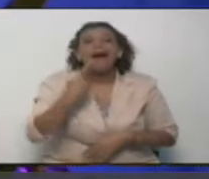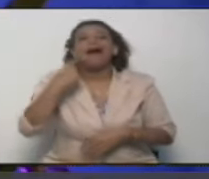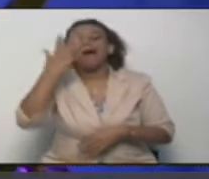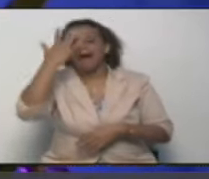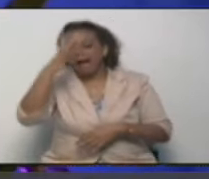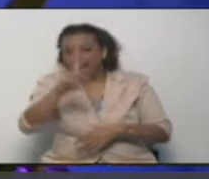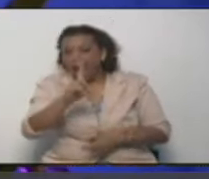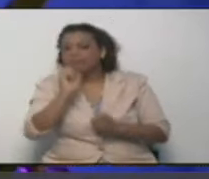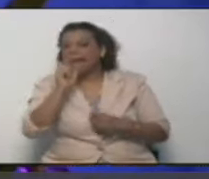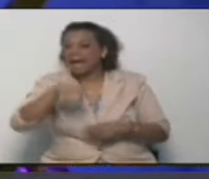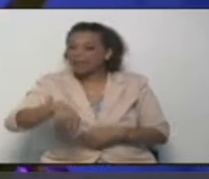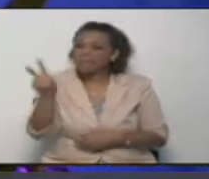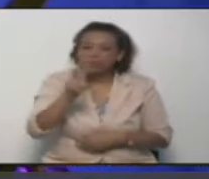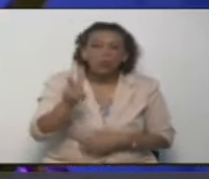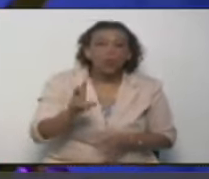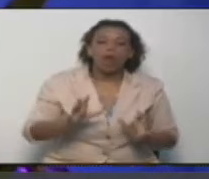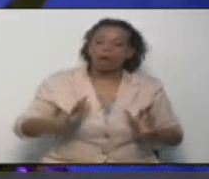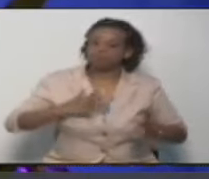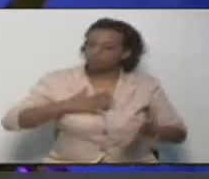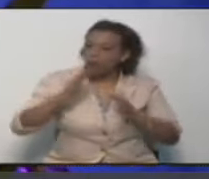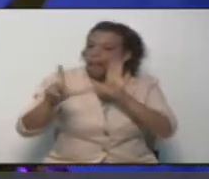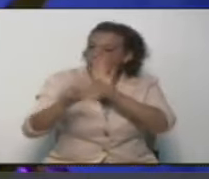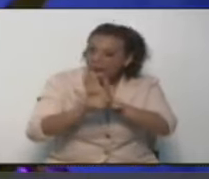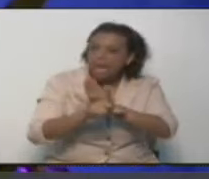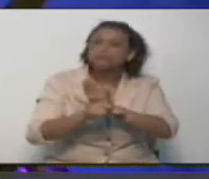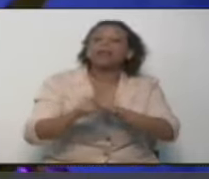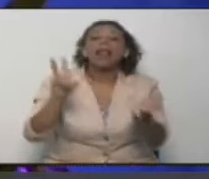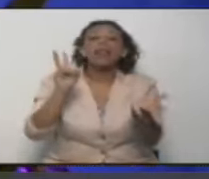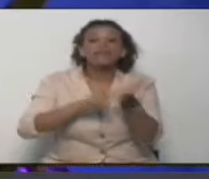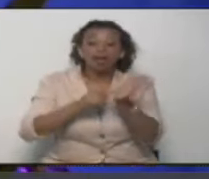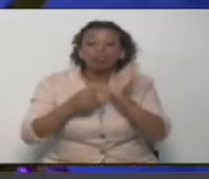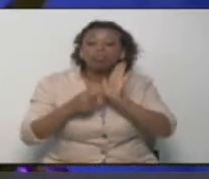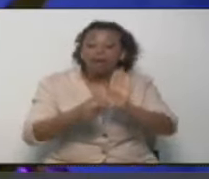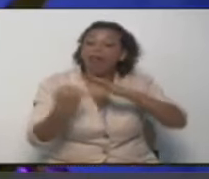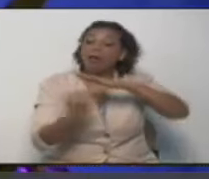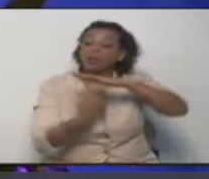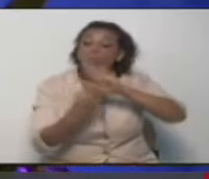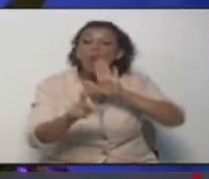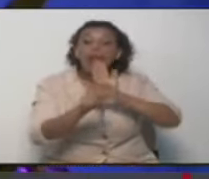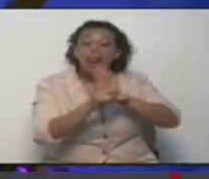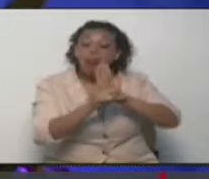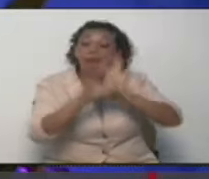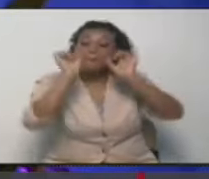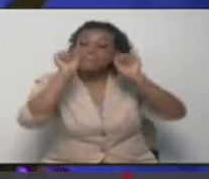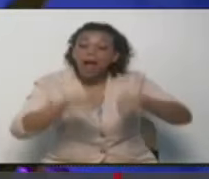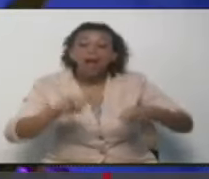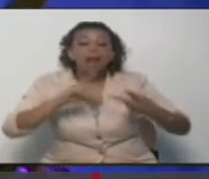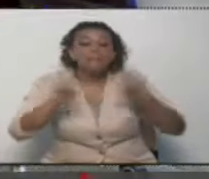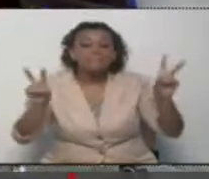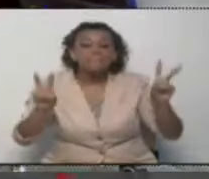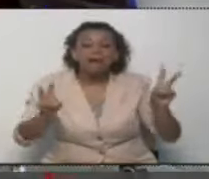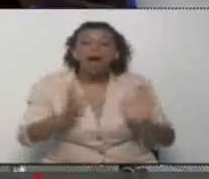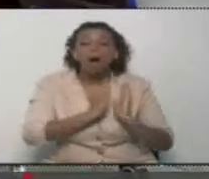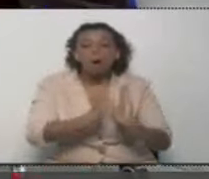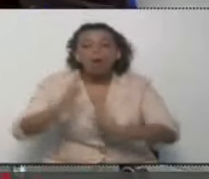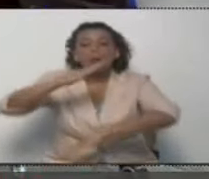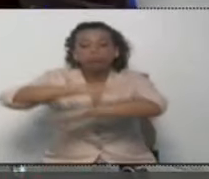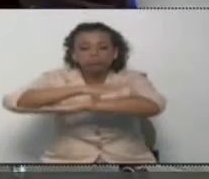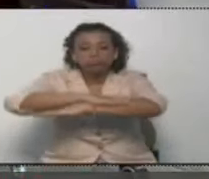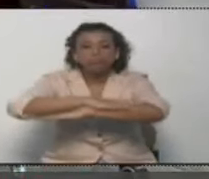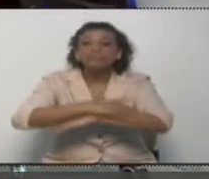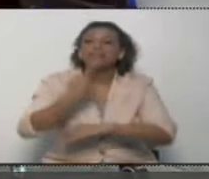En Venezuela va a prevalecer la ley, la verdad, la institucionalidad, la paz y el orden. Y